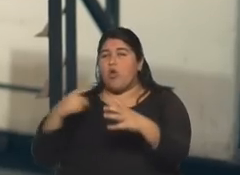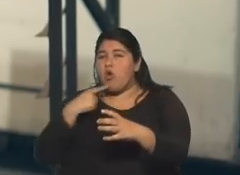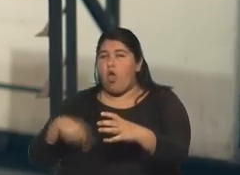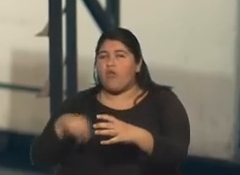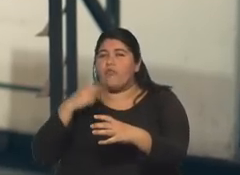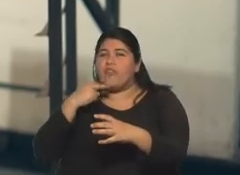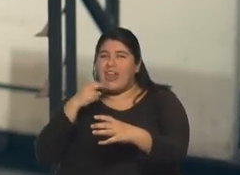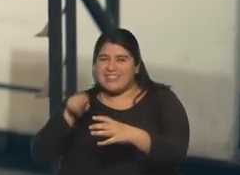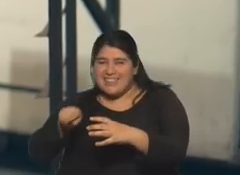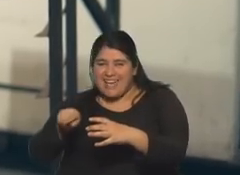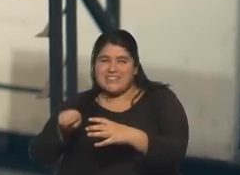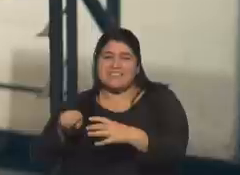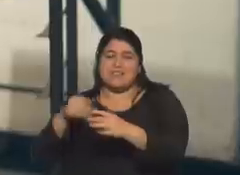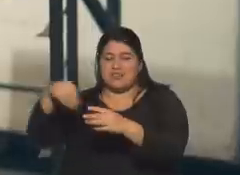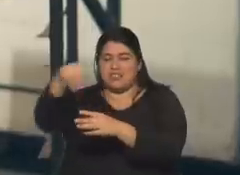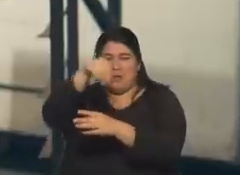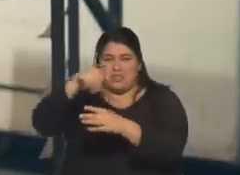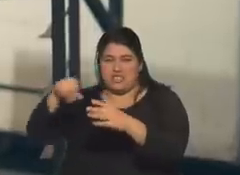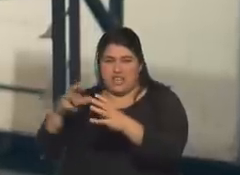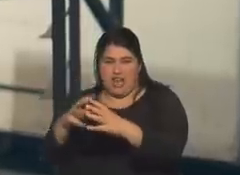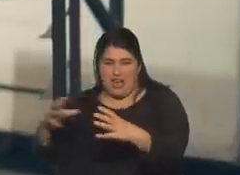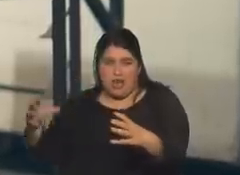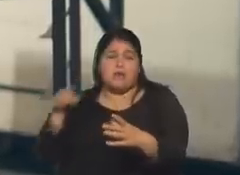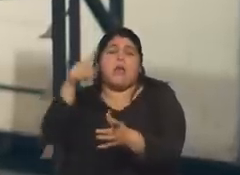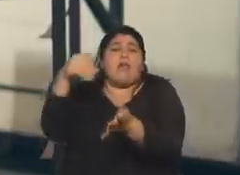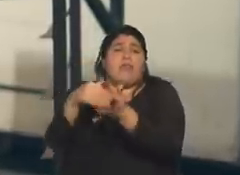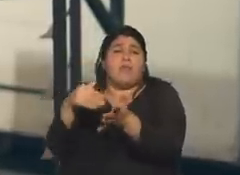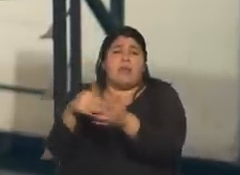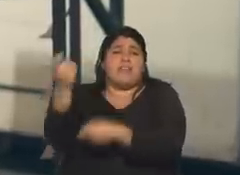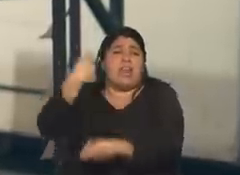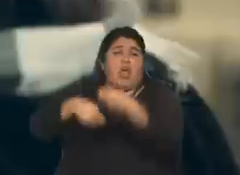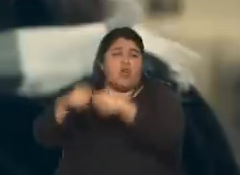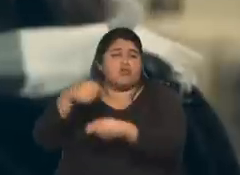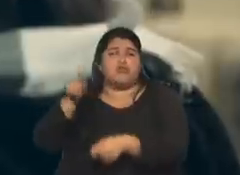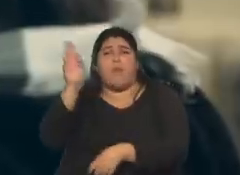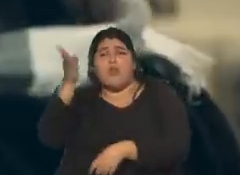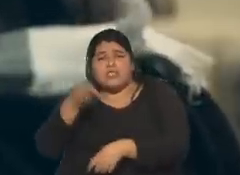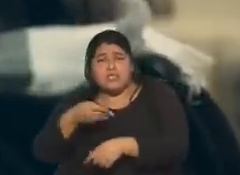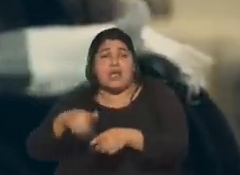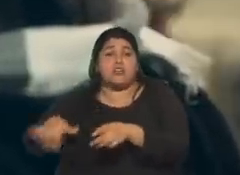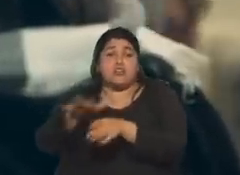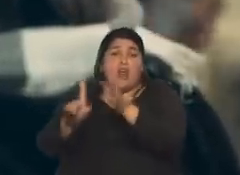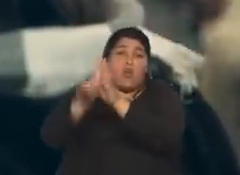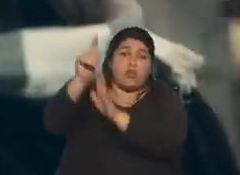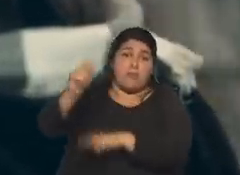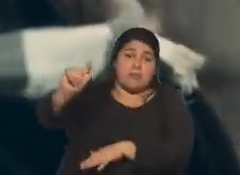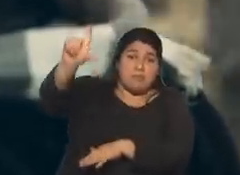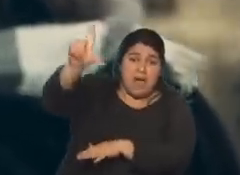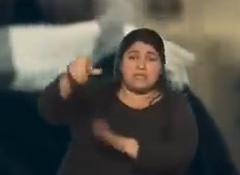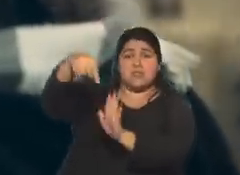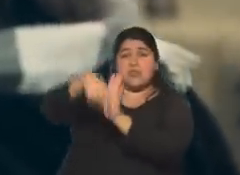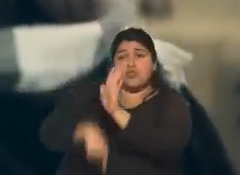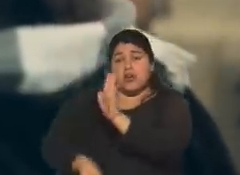el multisemillas. Multisemillas. Actualmente depende a veces el comercio y el porcentaje. A veces en zona norte vale un poquito más que lo que vale en zona